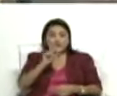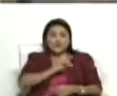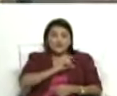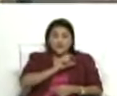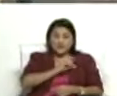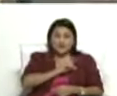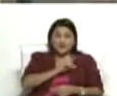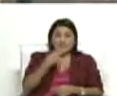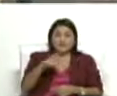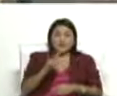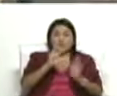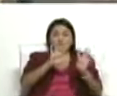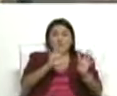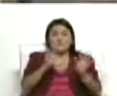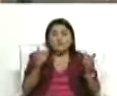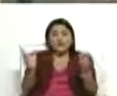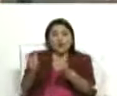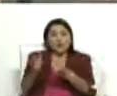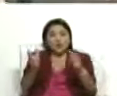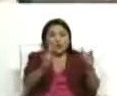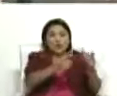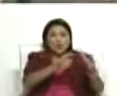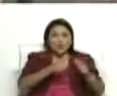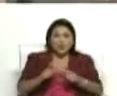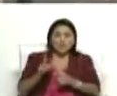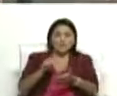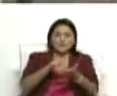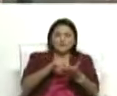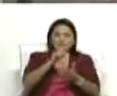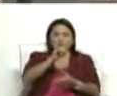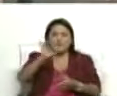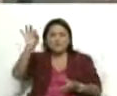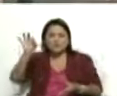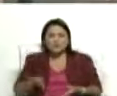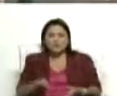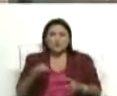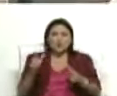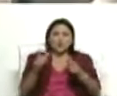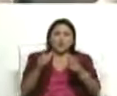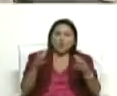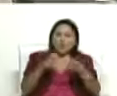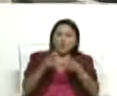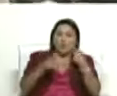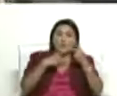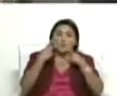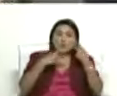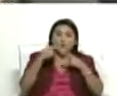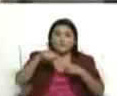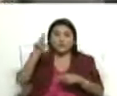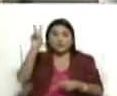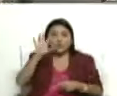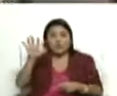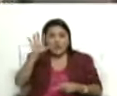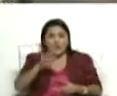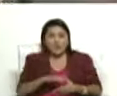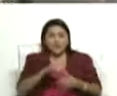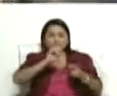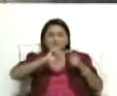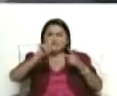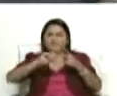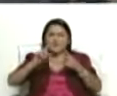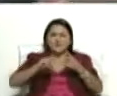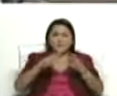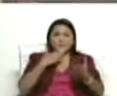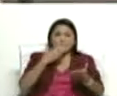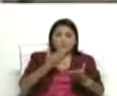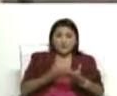más de 9 reuniones donde participaron el 100% de las organizaciones con fines políticos en nuestro país. Diversas fueron las propuestas